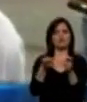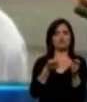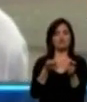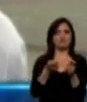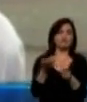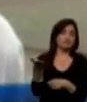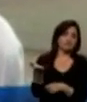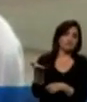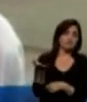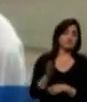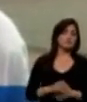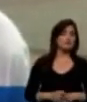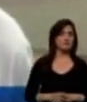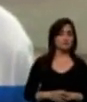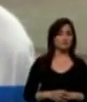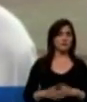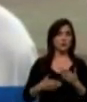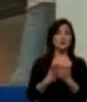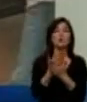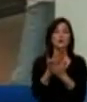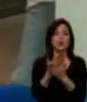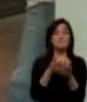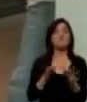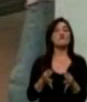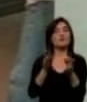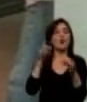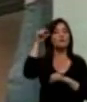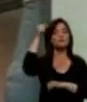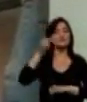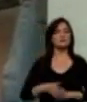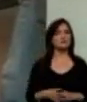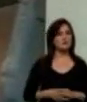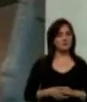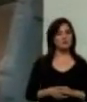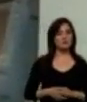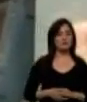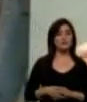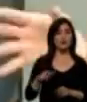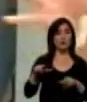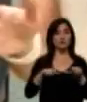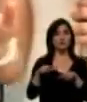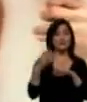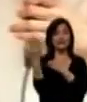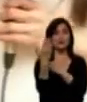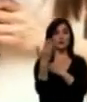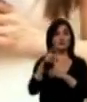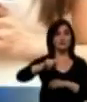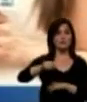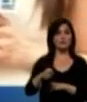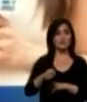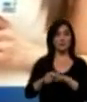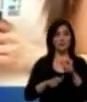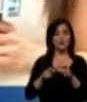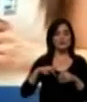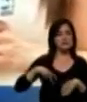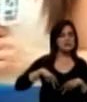que haya una nueva huella. Y de pronto nos encontramos con esta esquina. Un televisor encendido detenía el